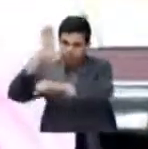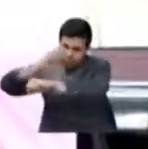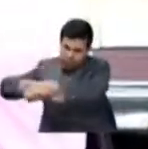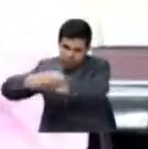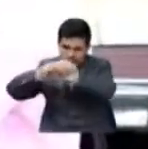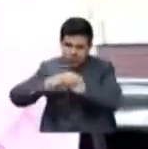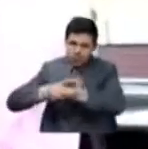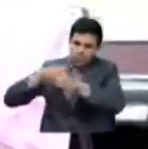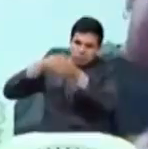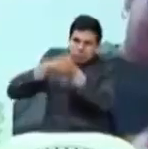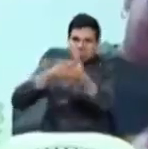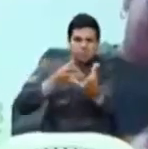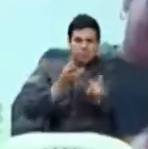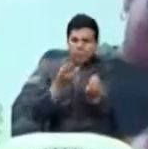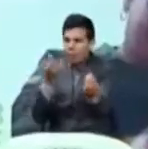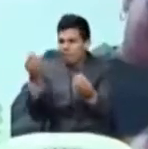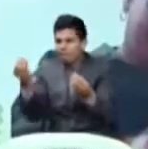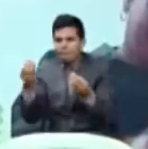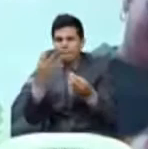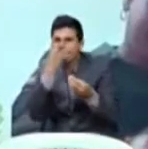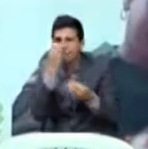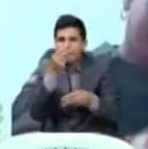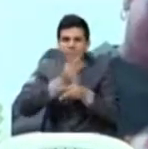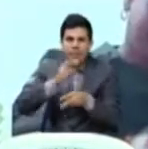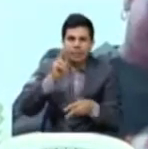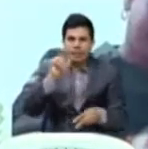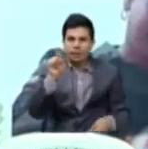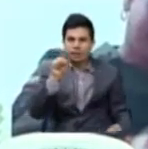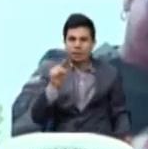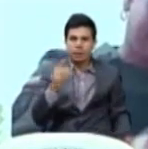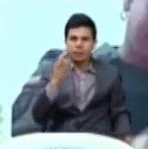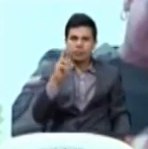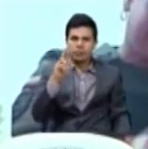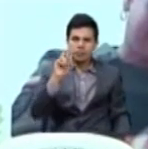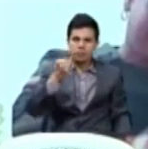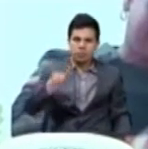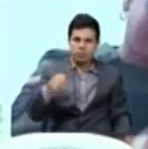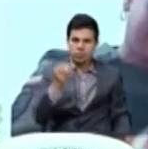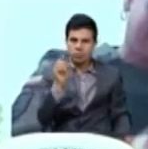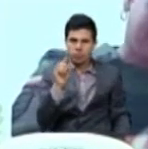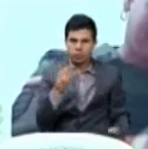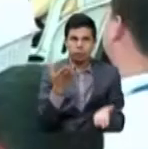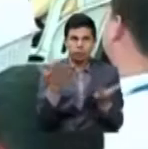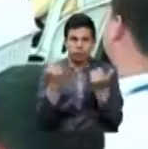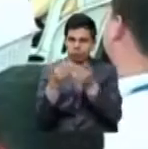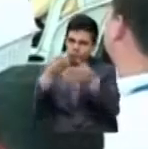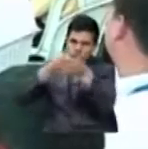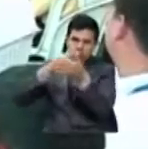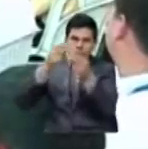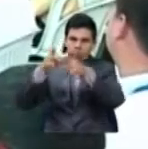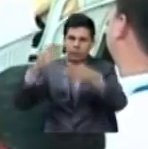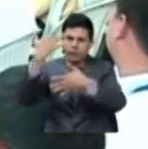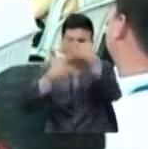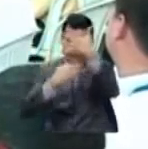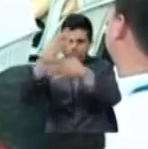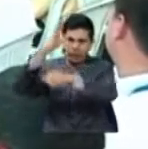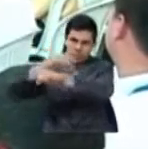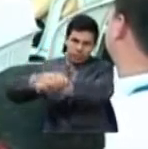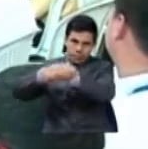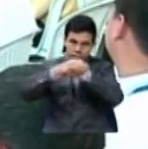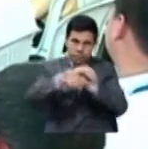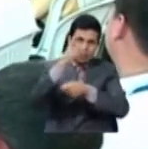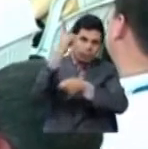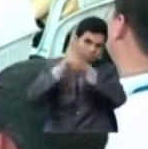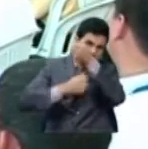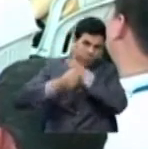desarticulando dos bandas o dos estructuras criminales de los rastrojos, lo cual nos dio como resultado operativo 13 capturas el año inmediatamente